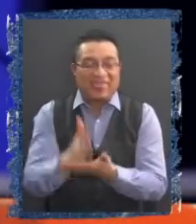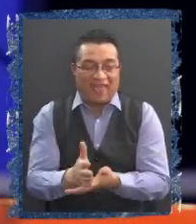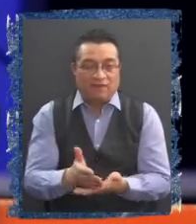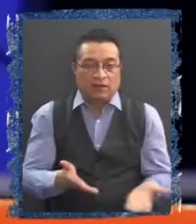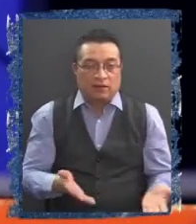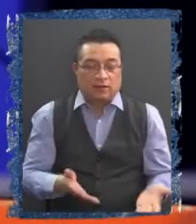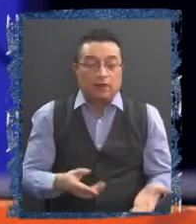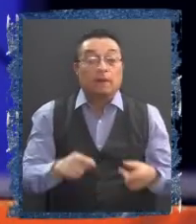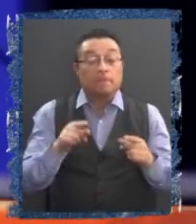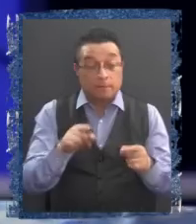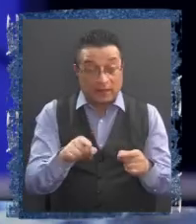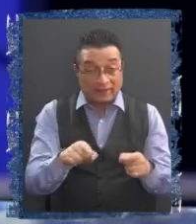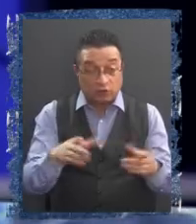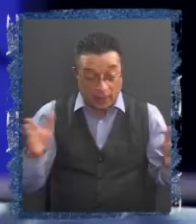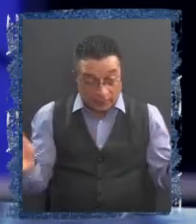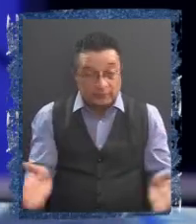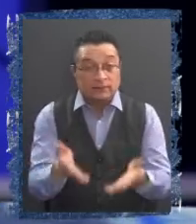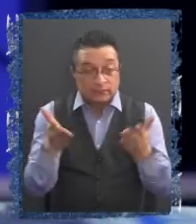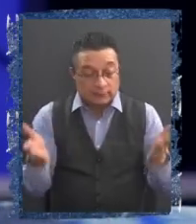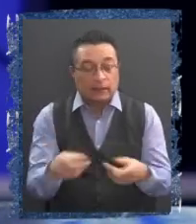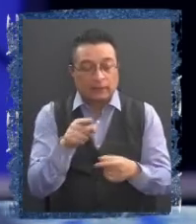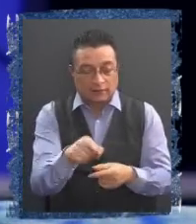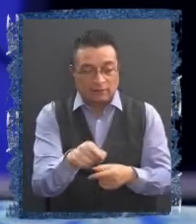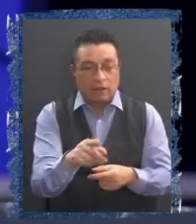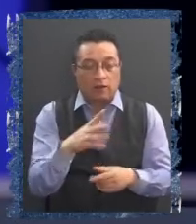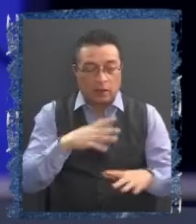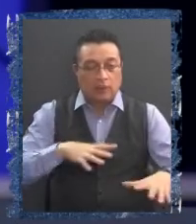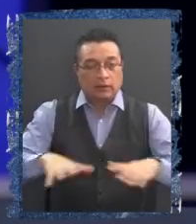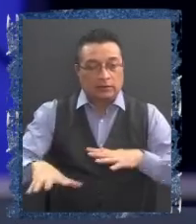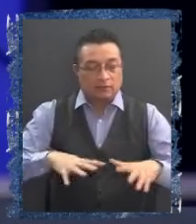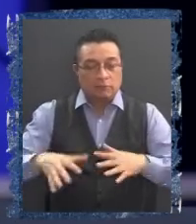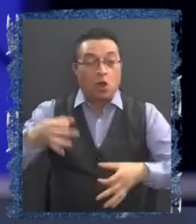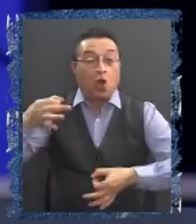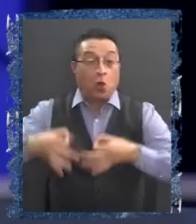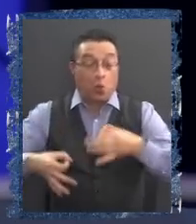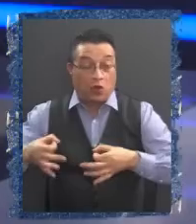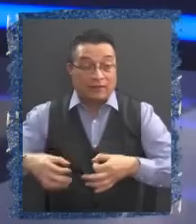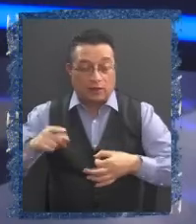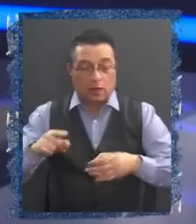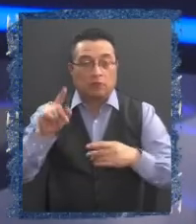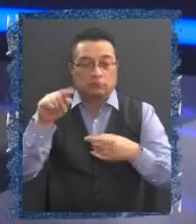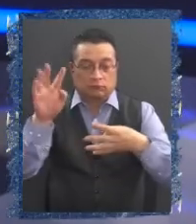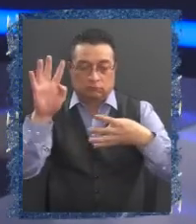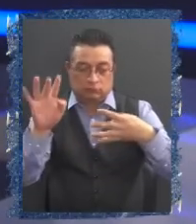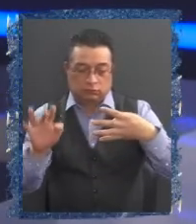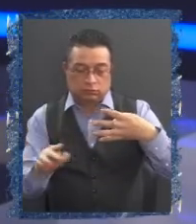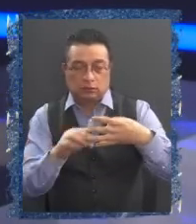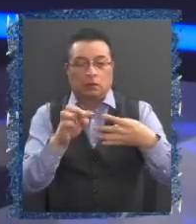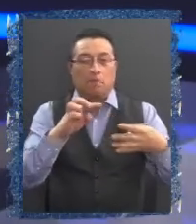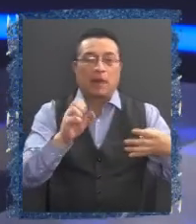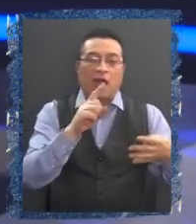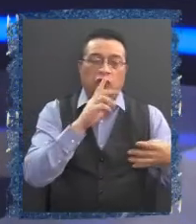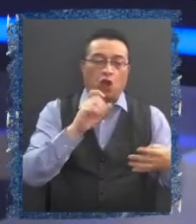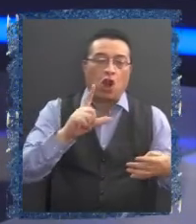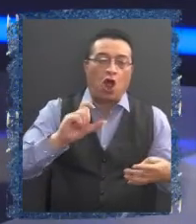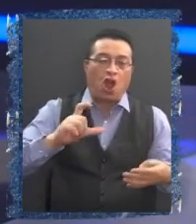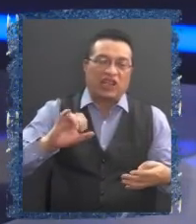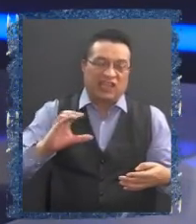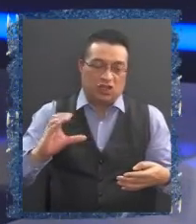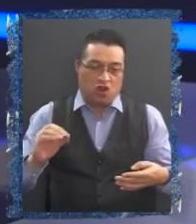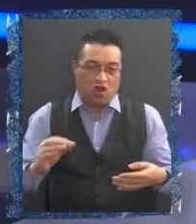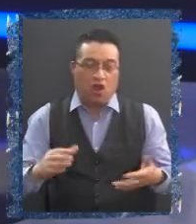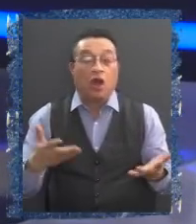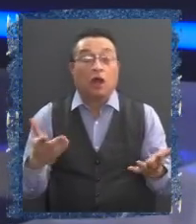Y ello incentiva este activismo judicial que tiene caracteres patológicos hoy día en nuestro país. Pensemos que hoy